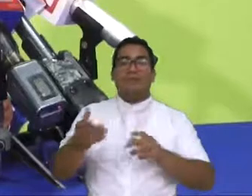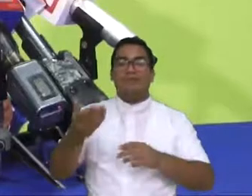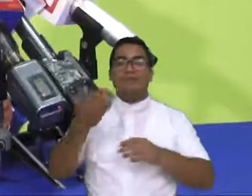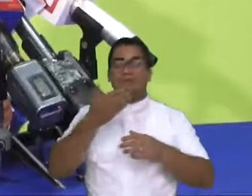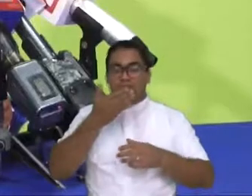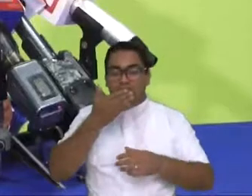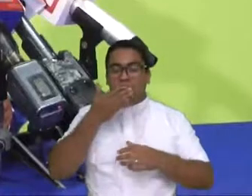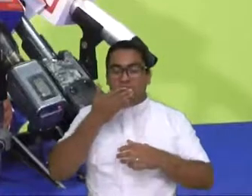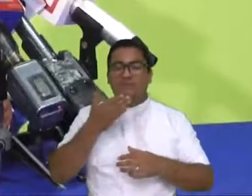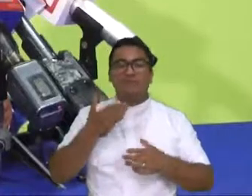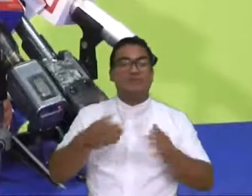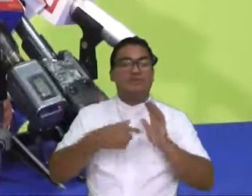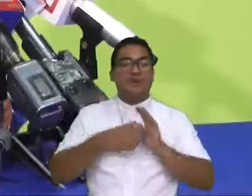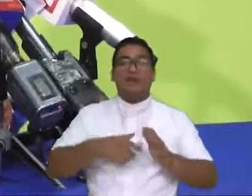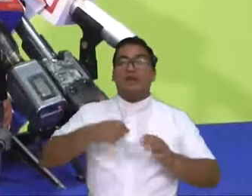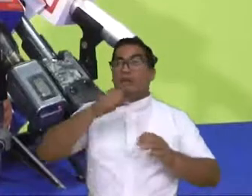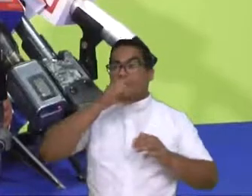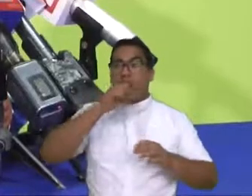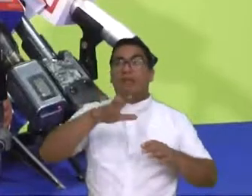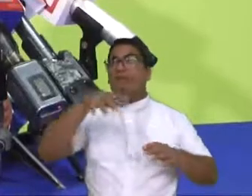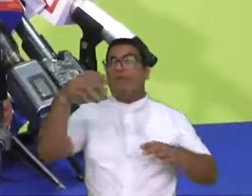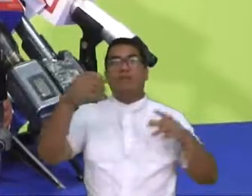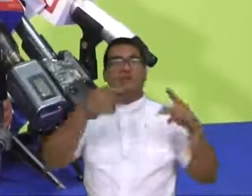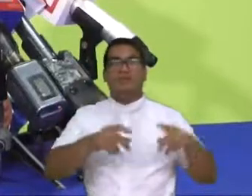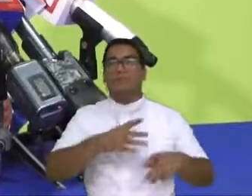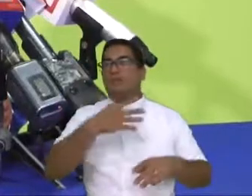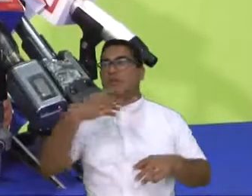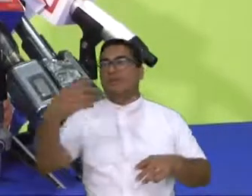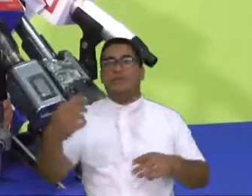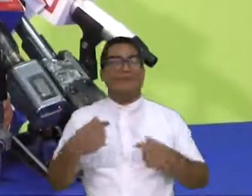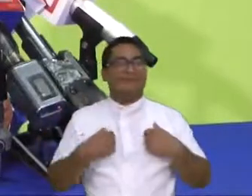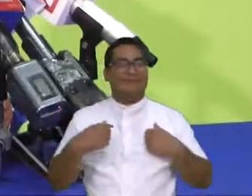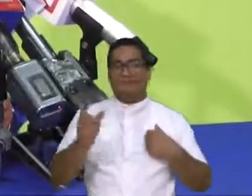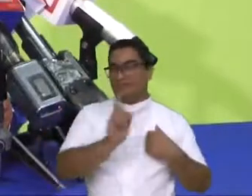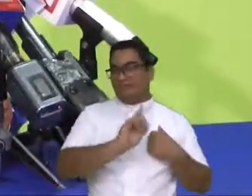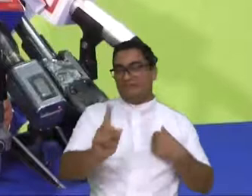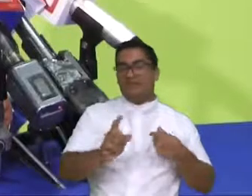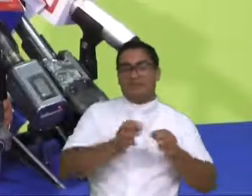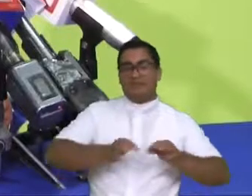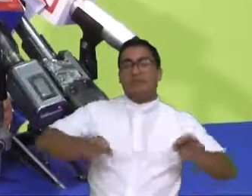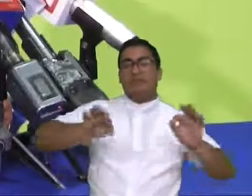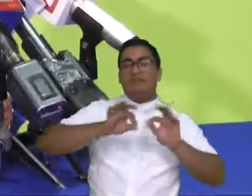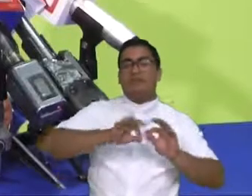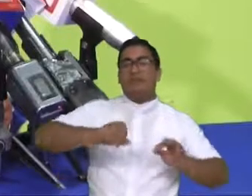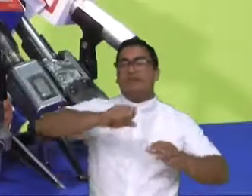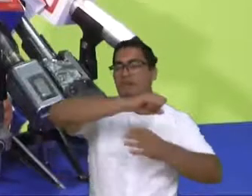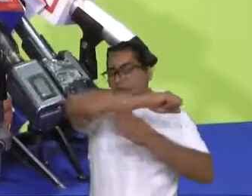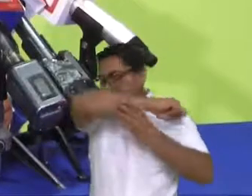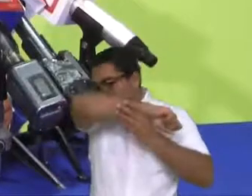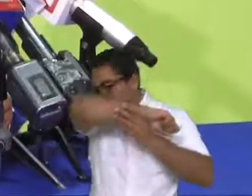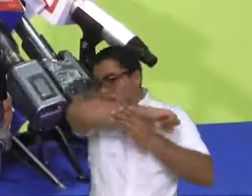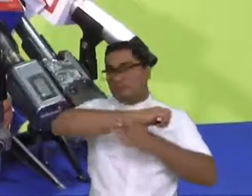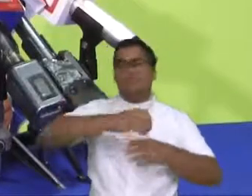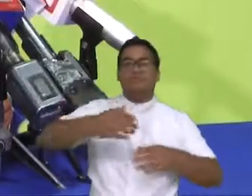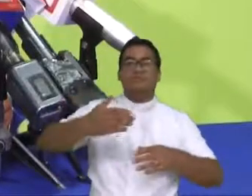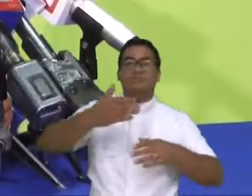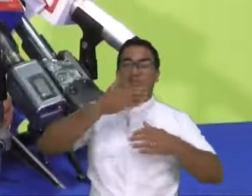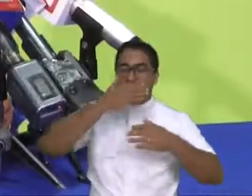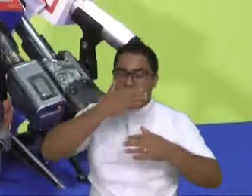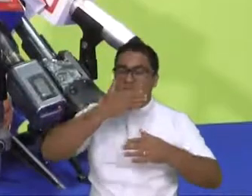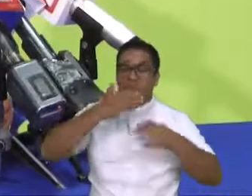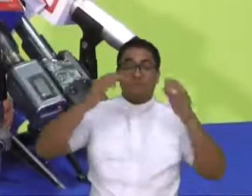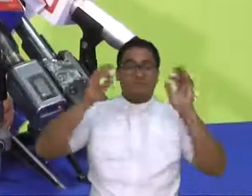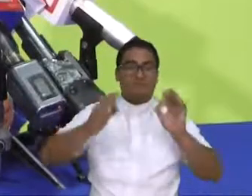respiratorio deben tener para las otras personas, sobre todo al estornudar o toser, siempre establecer una barrera que evite que